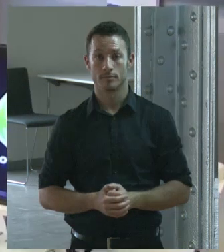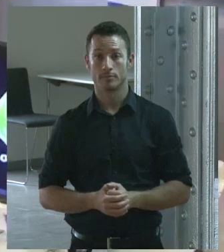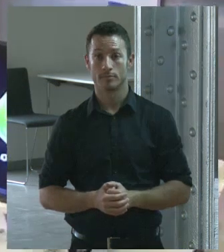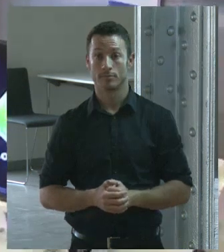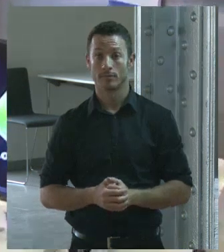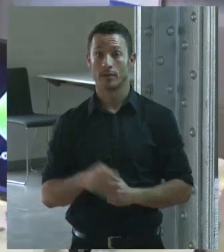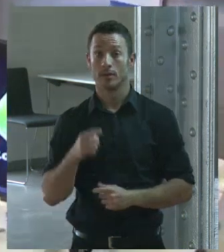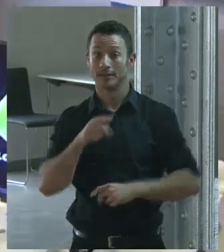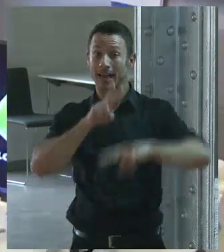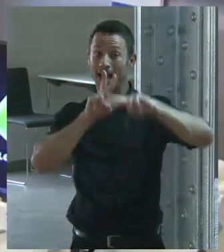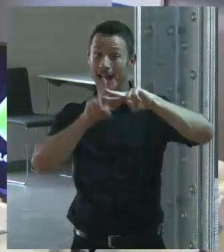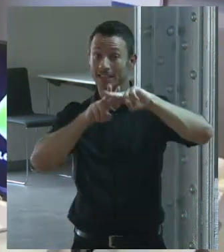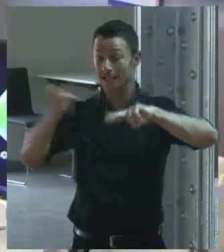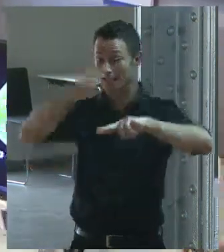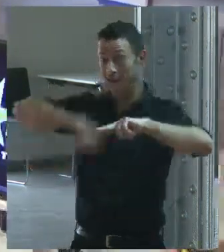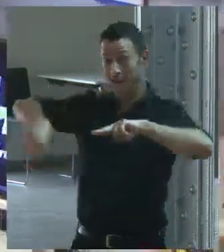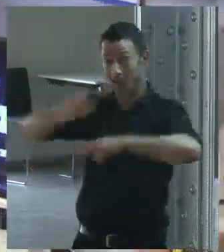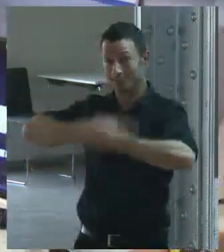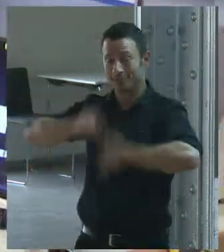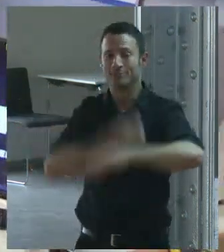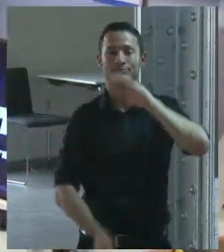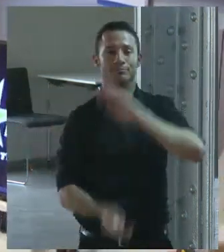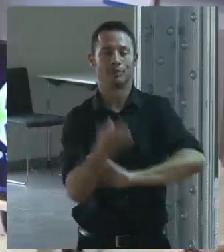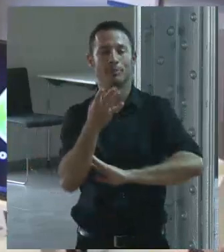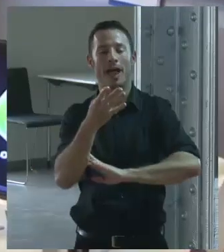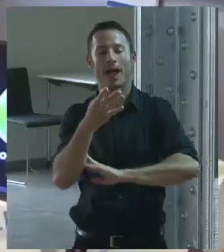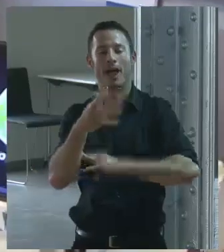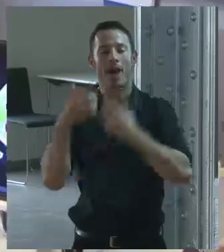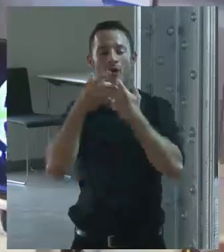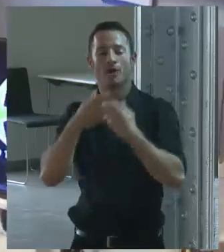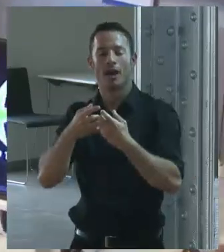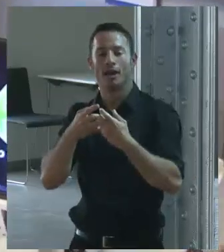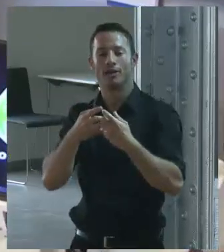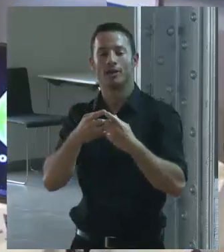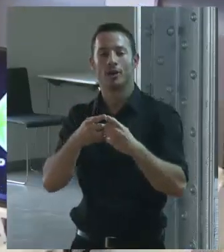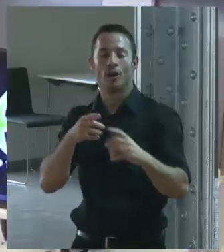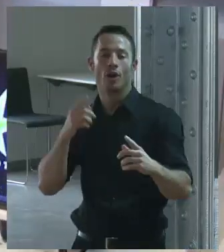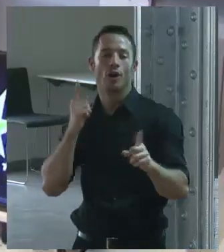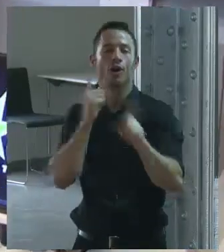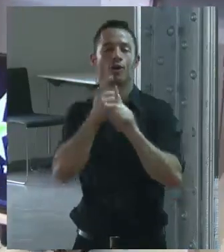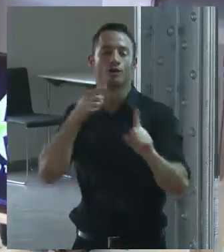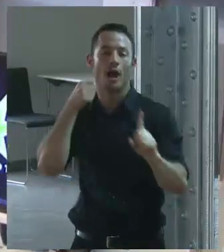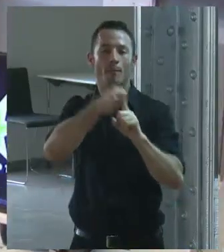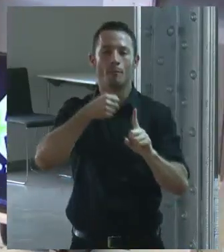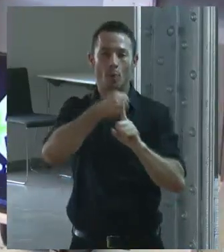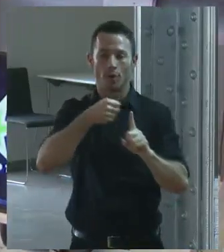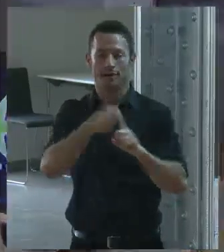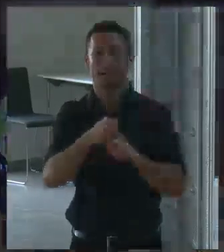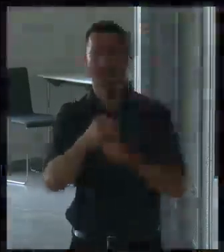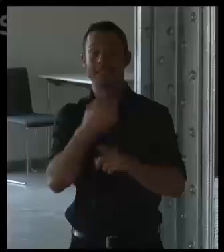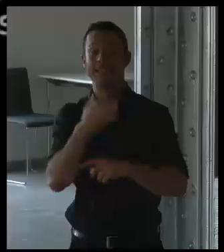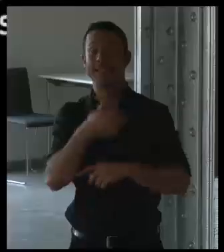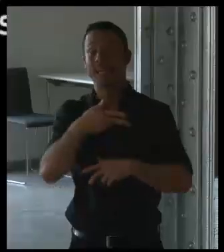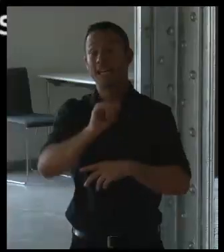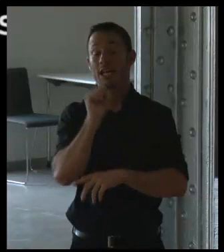Este es el hashtag que hemos creado entre todos para luchar contra el bullying. Ni paso ni me paso, porque no hay que pasar del bullying y hay que dar la cara.